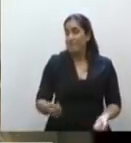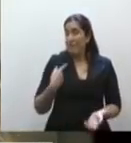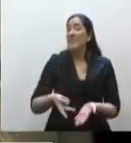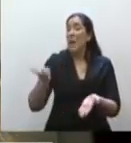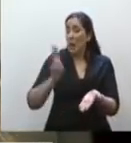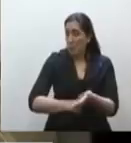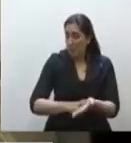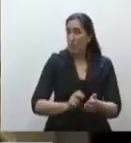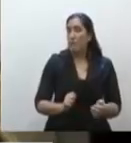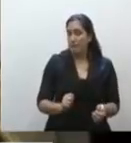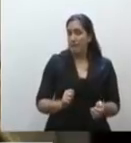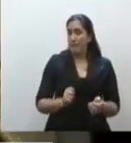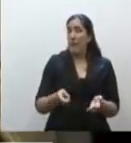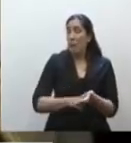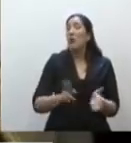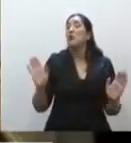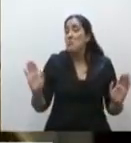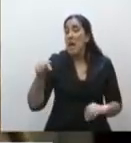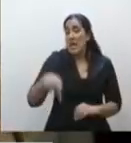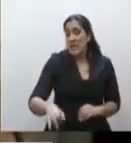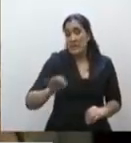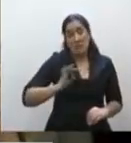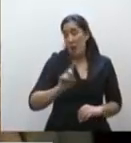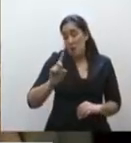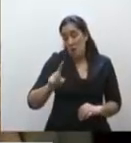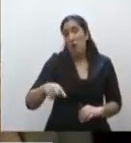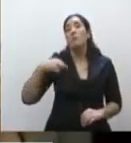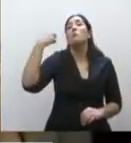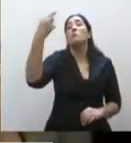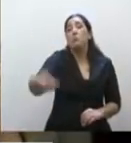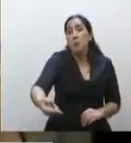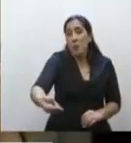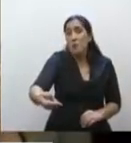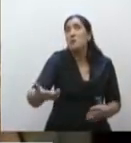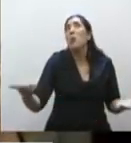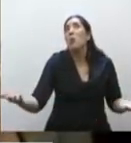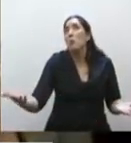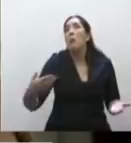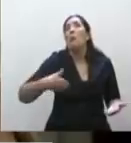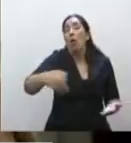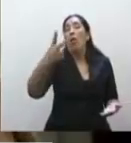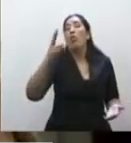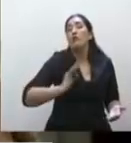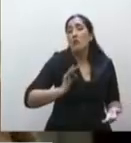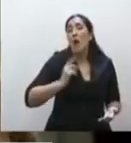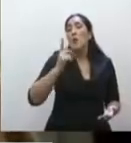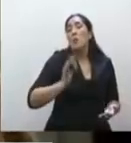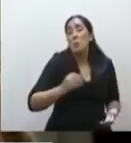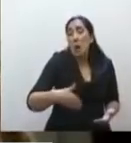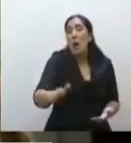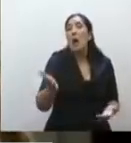Que reitero, no será este año, será dentro de 2 años o de 1 año